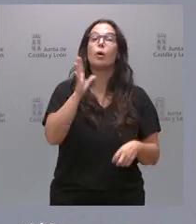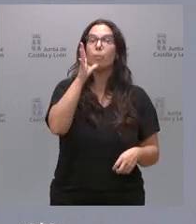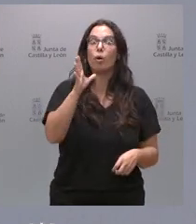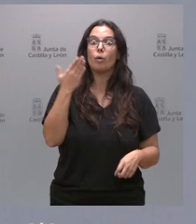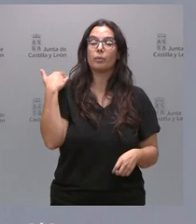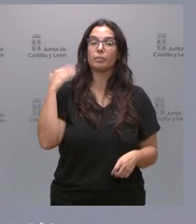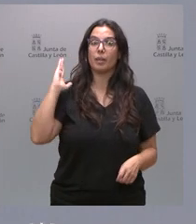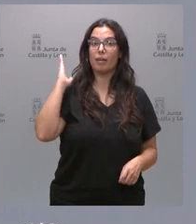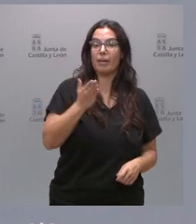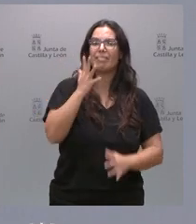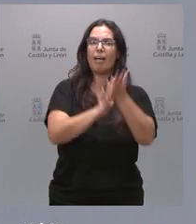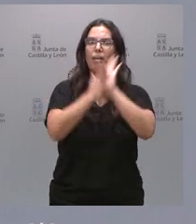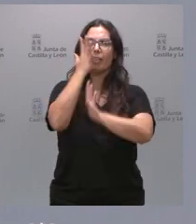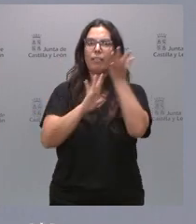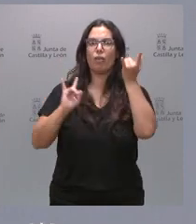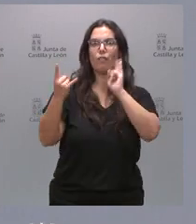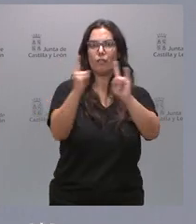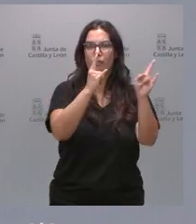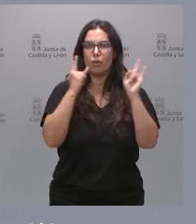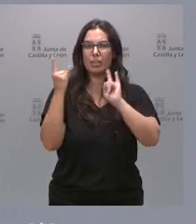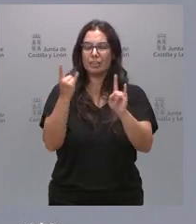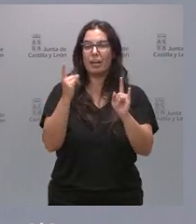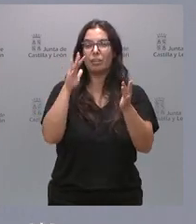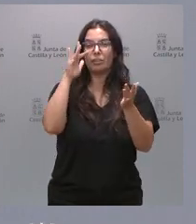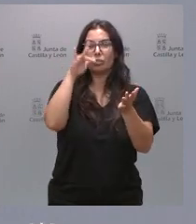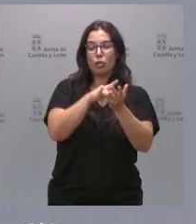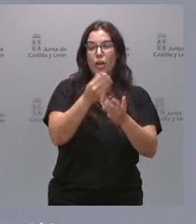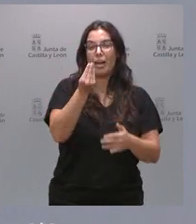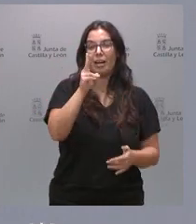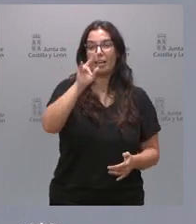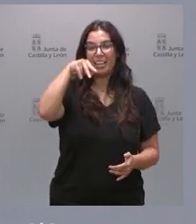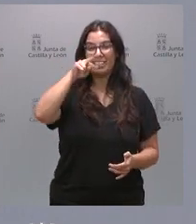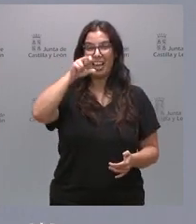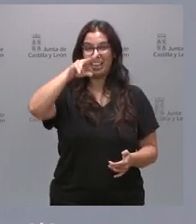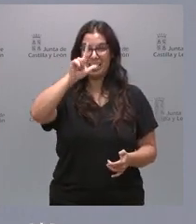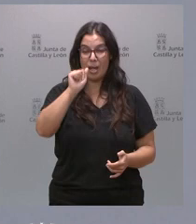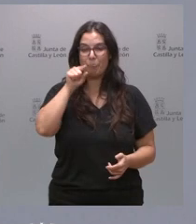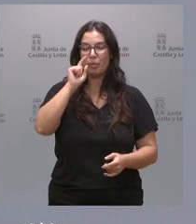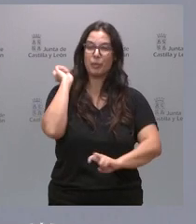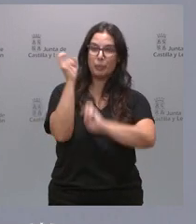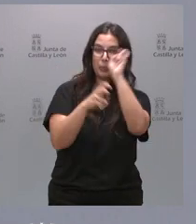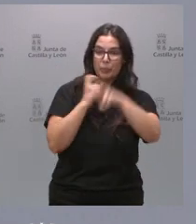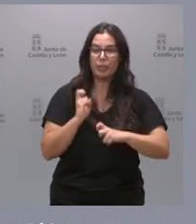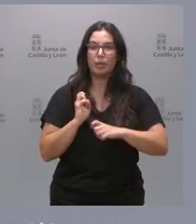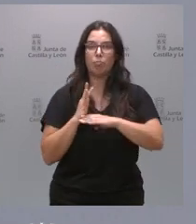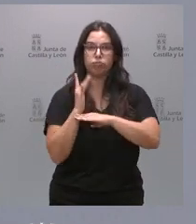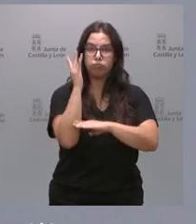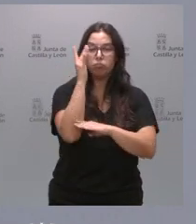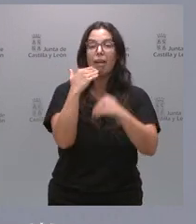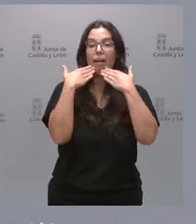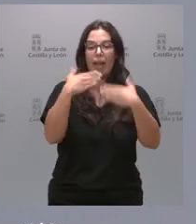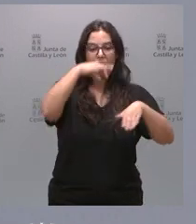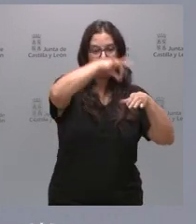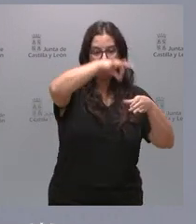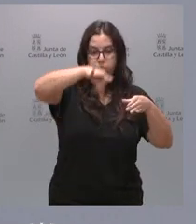la afección al incendio forestal originado en Quintanilla del Coco y va a permitir una restauración forestal mediante la plantación